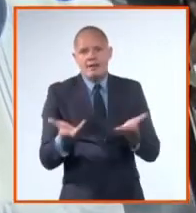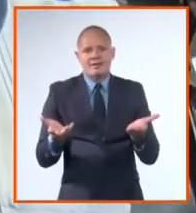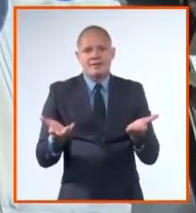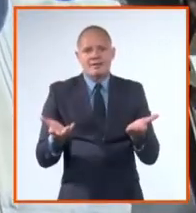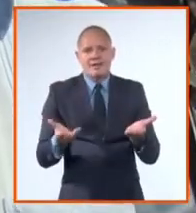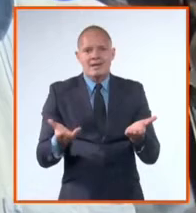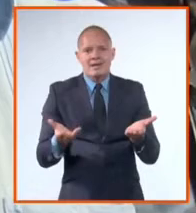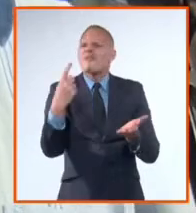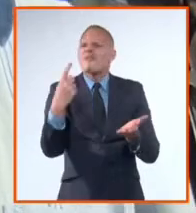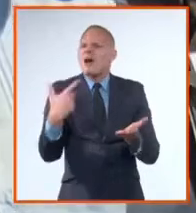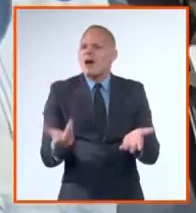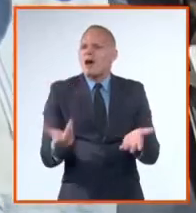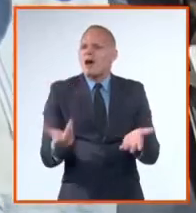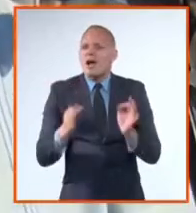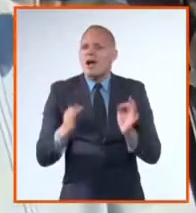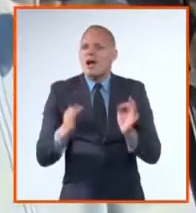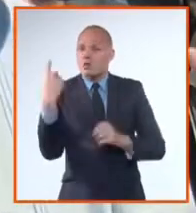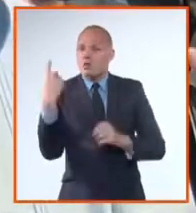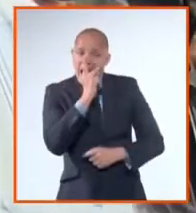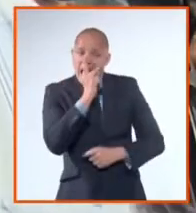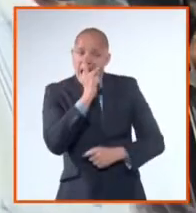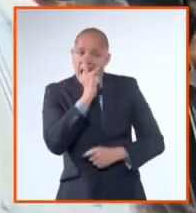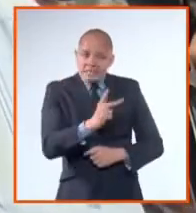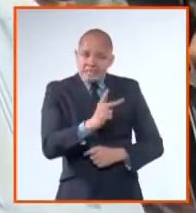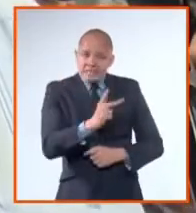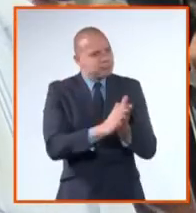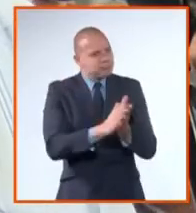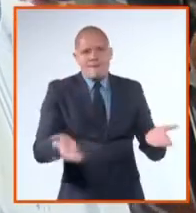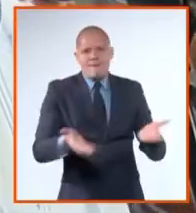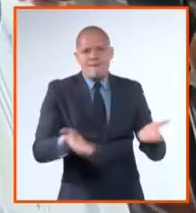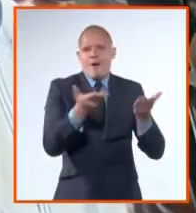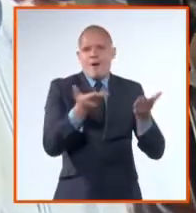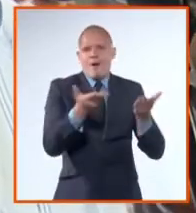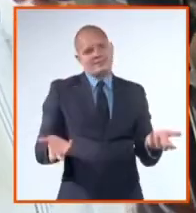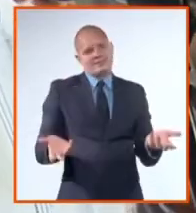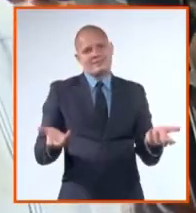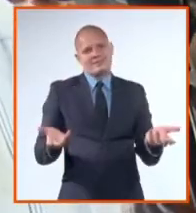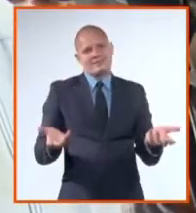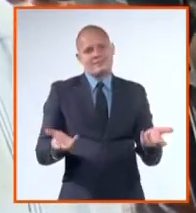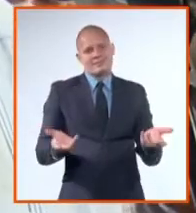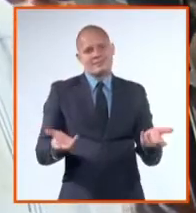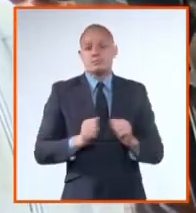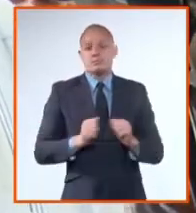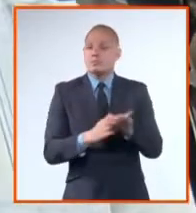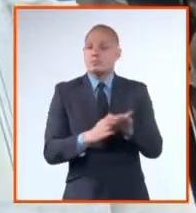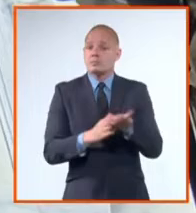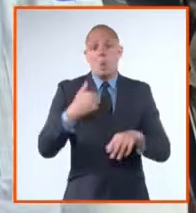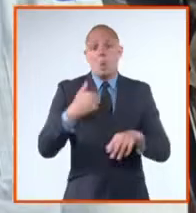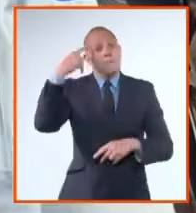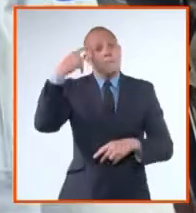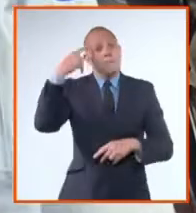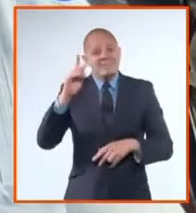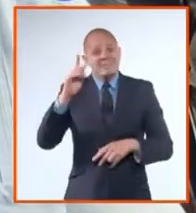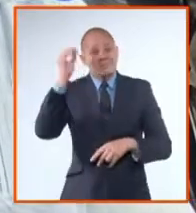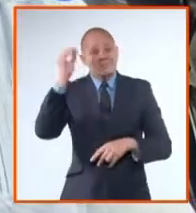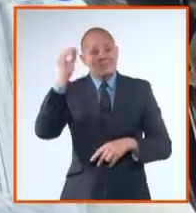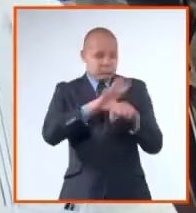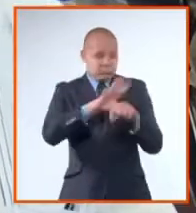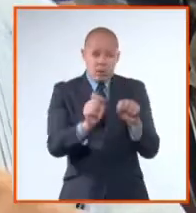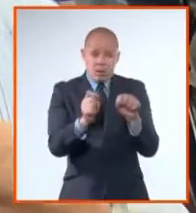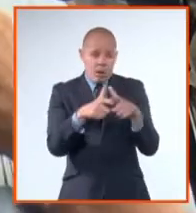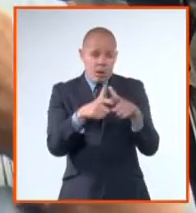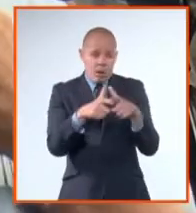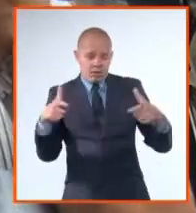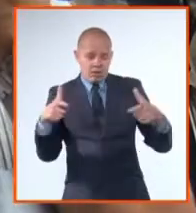tener una fuerza estremecedora. Y creo que las circunstancias de la pandemia, que crean